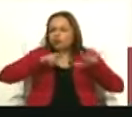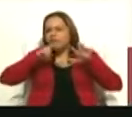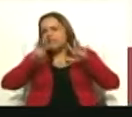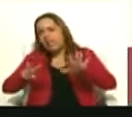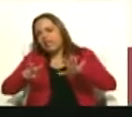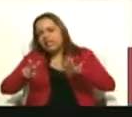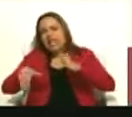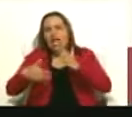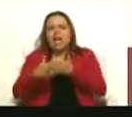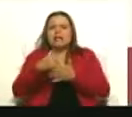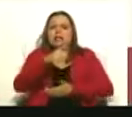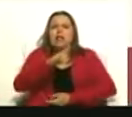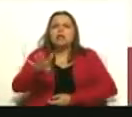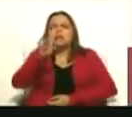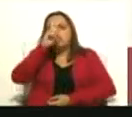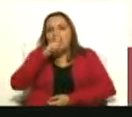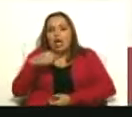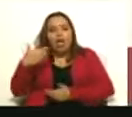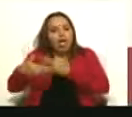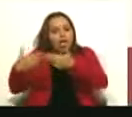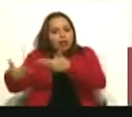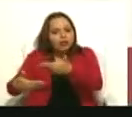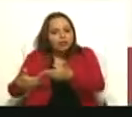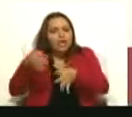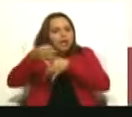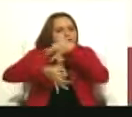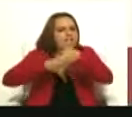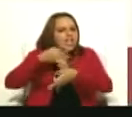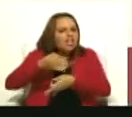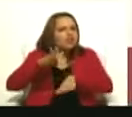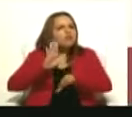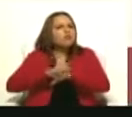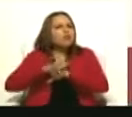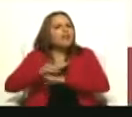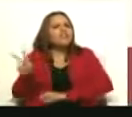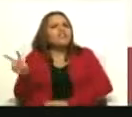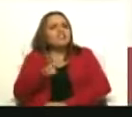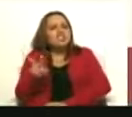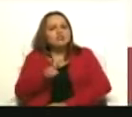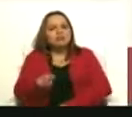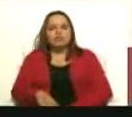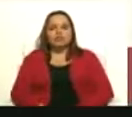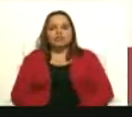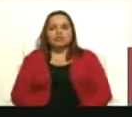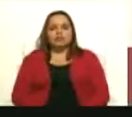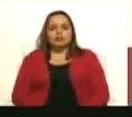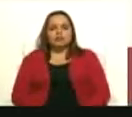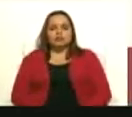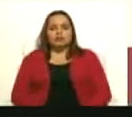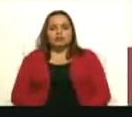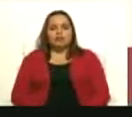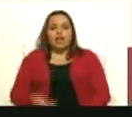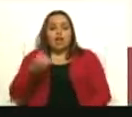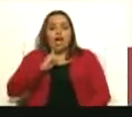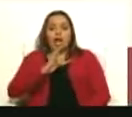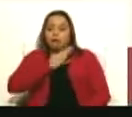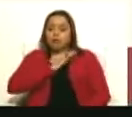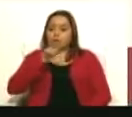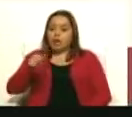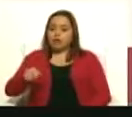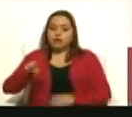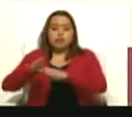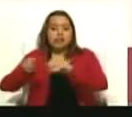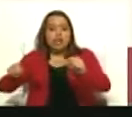12, 14 años explicando las razones de por qué Venezuela es el dueño, el